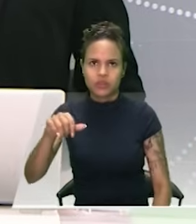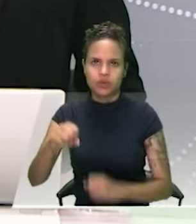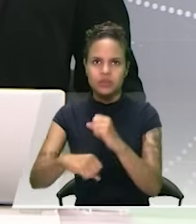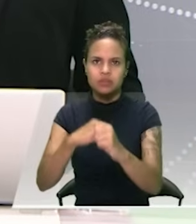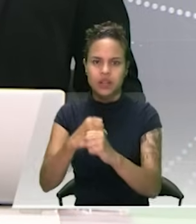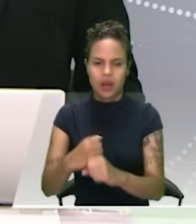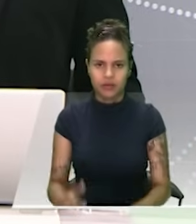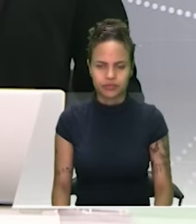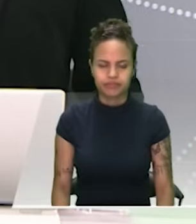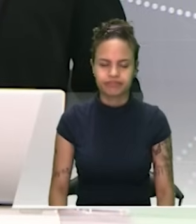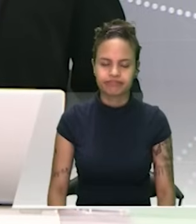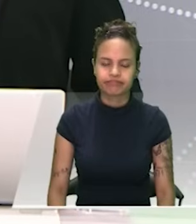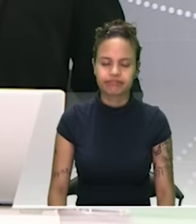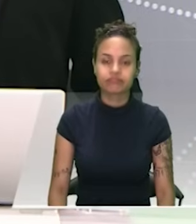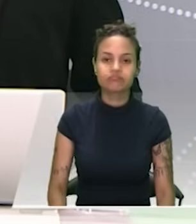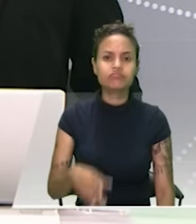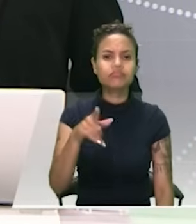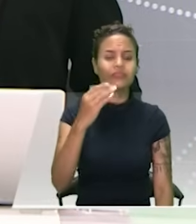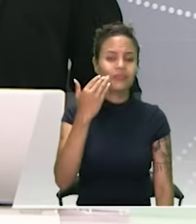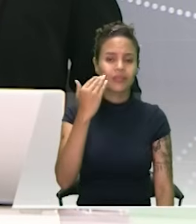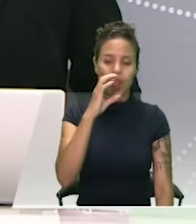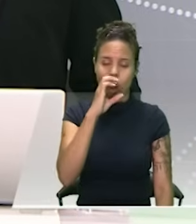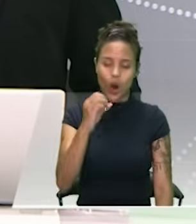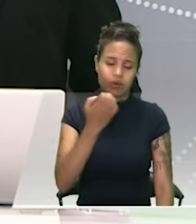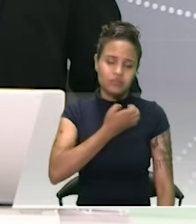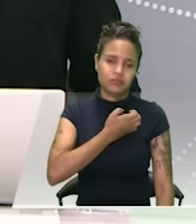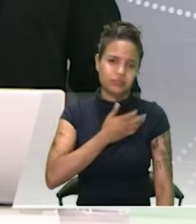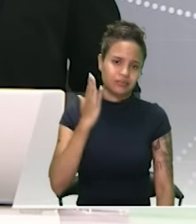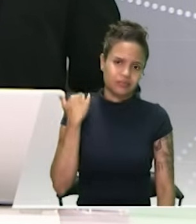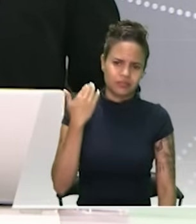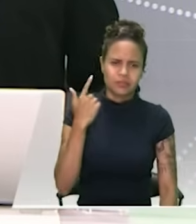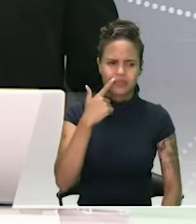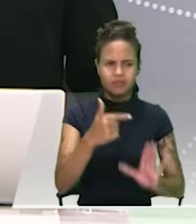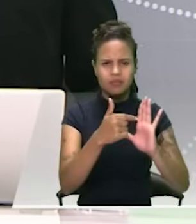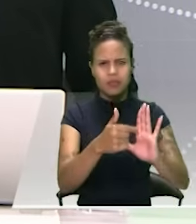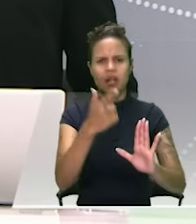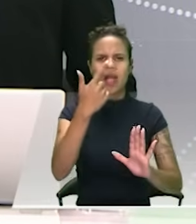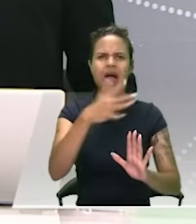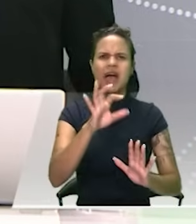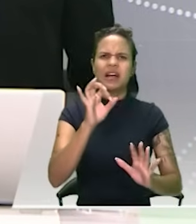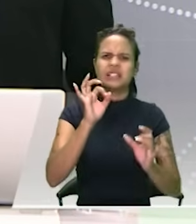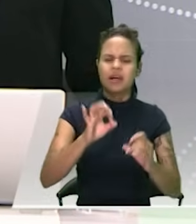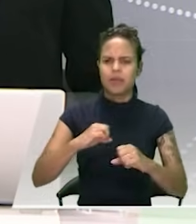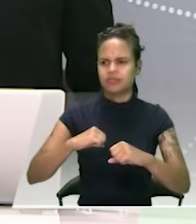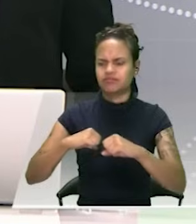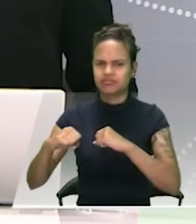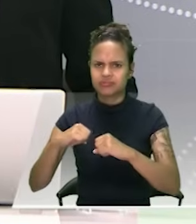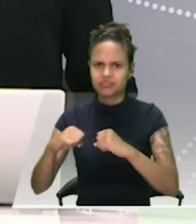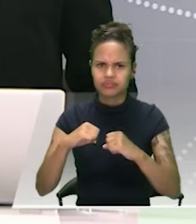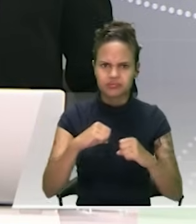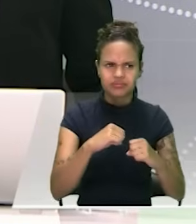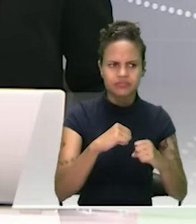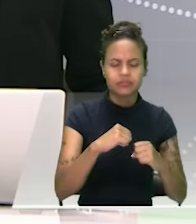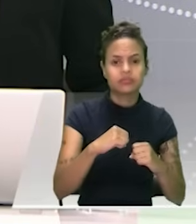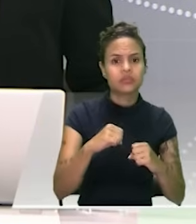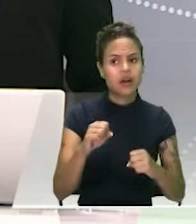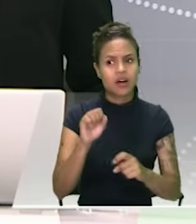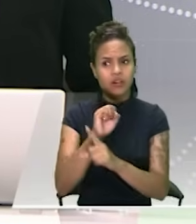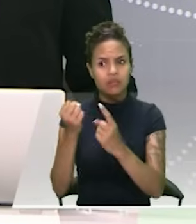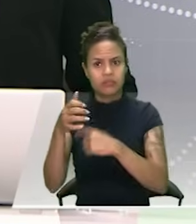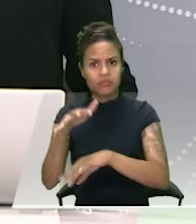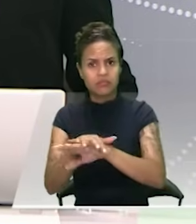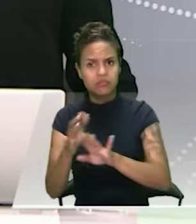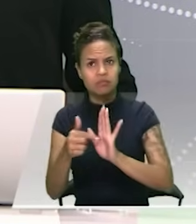A lo largo de sus meses de mandato, Daniel Quintero Calle se caracterizó por su espíritu beligerante. Las redes sociales se convirtieron en